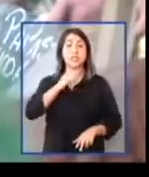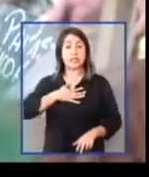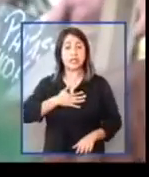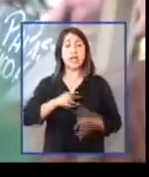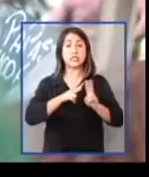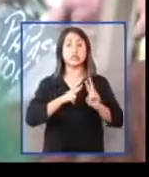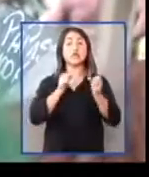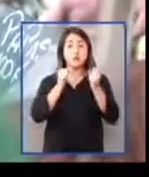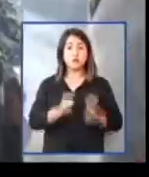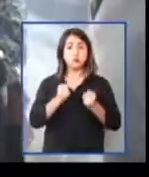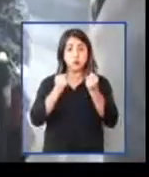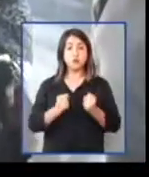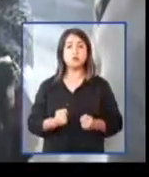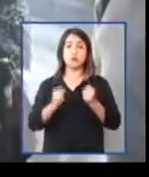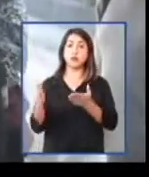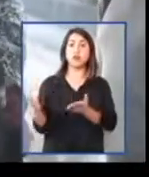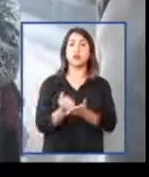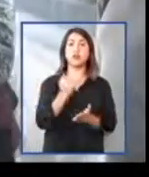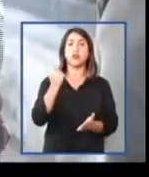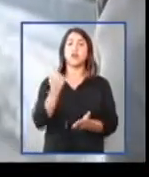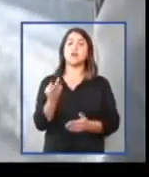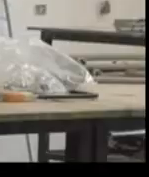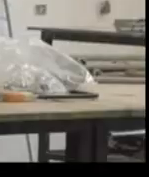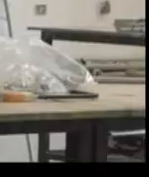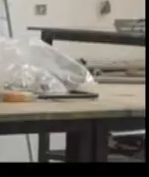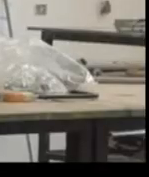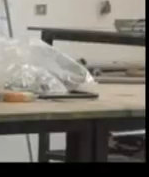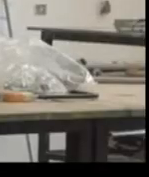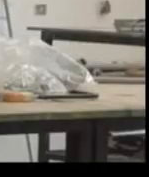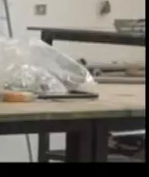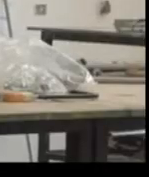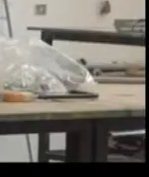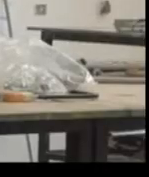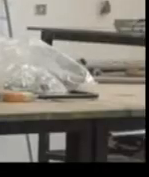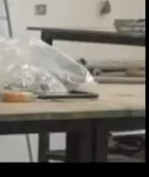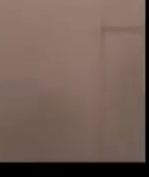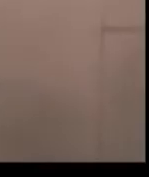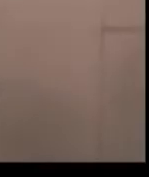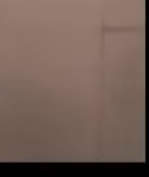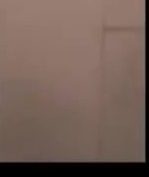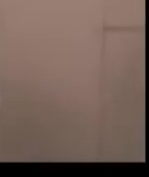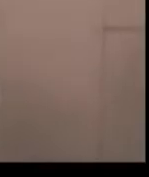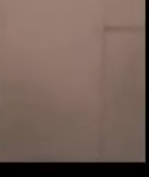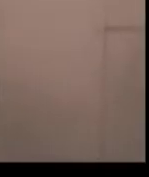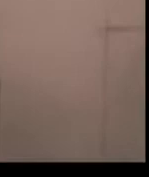cupos laborales para quienes se favorezcan a través de más